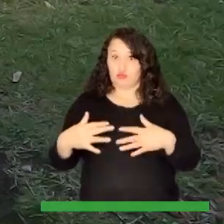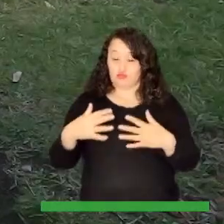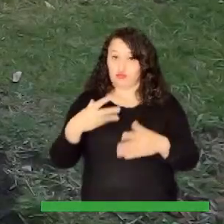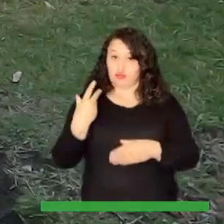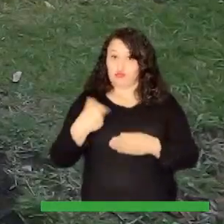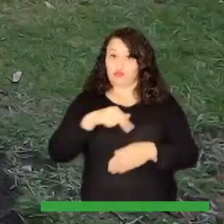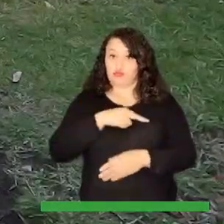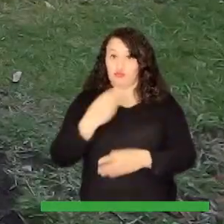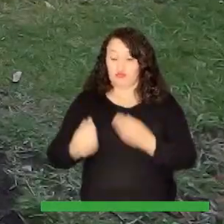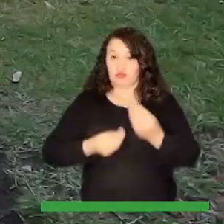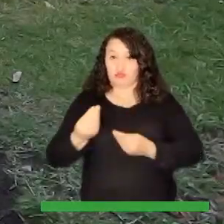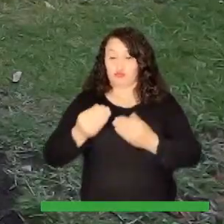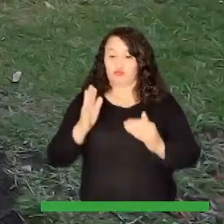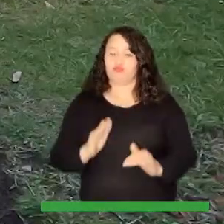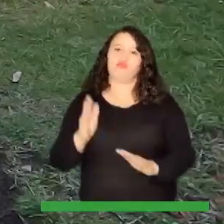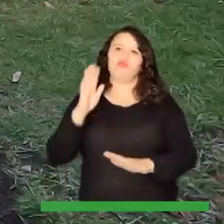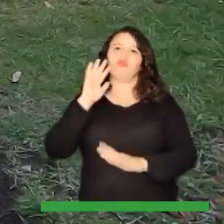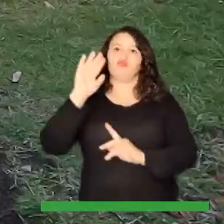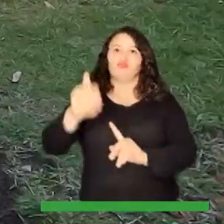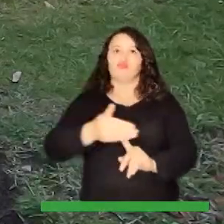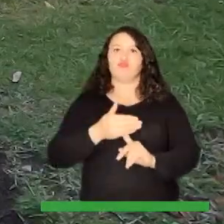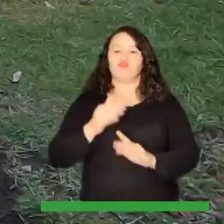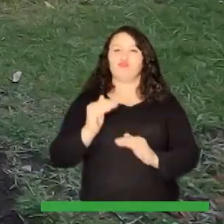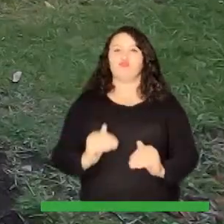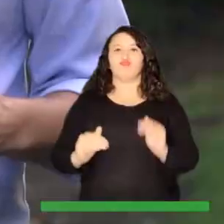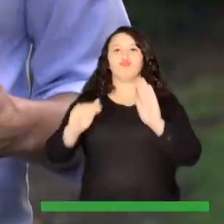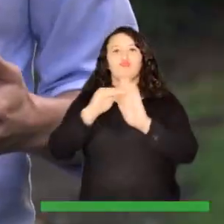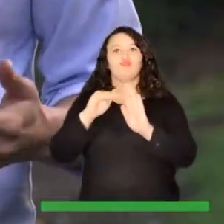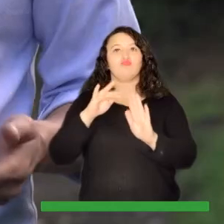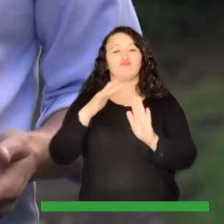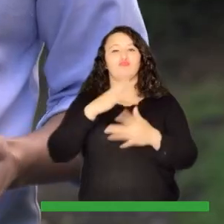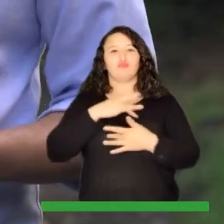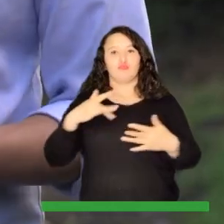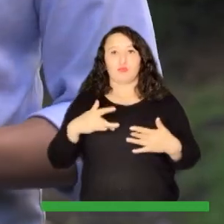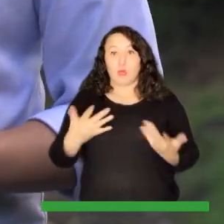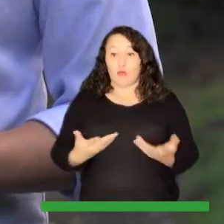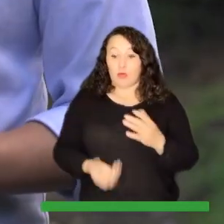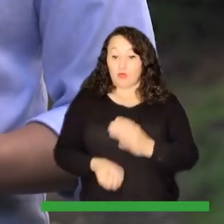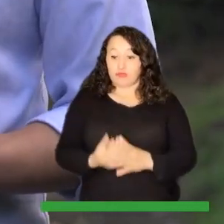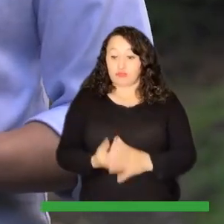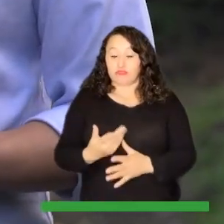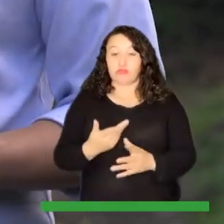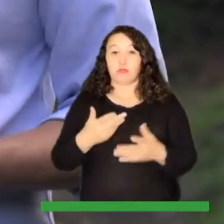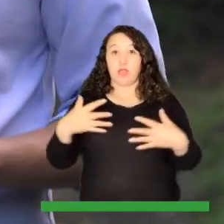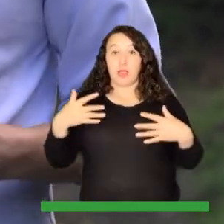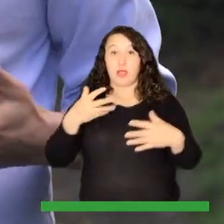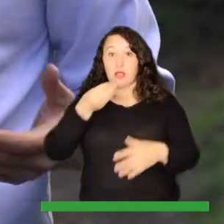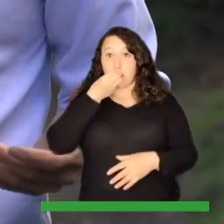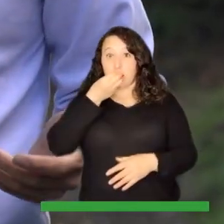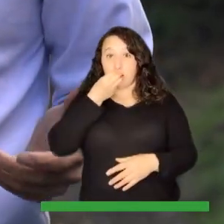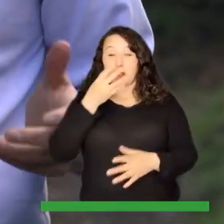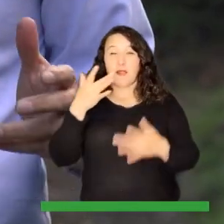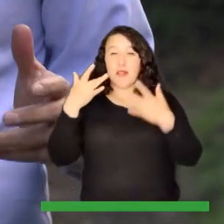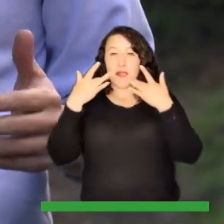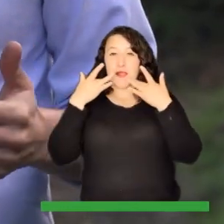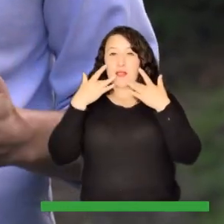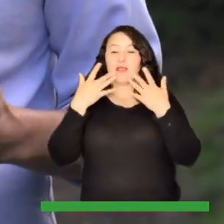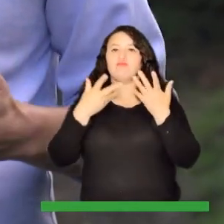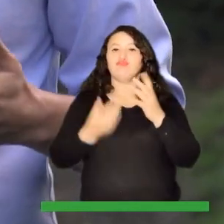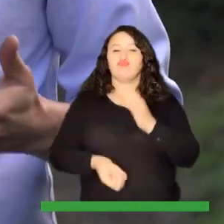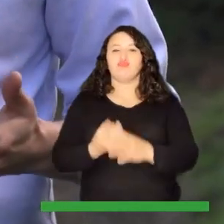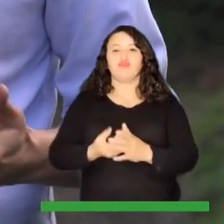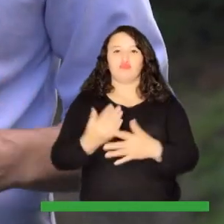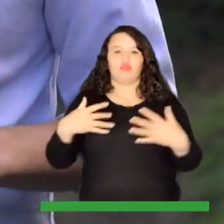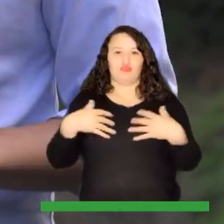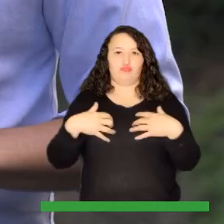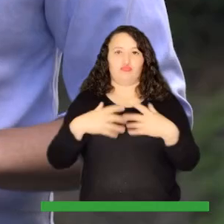que realizamos con el fin de proteger el estatus sanitario del país, de promover la producción de alimentos inocuos y de trabajar por la salud de nuestros animales